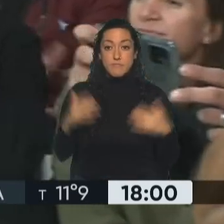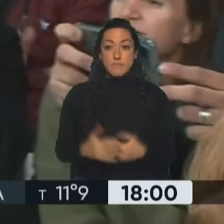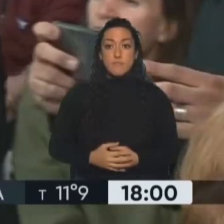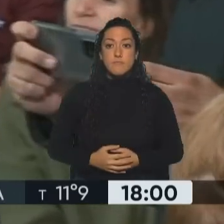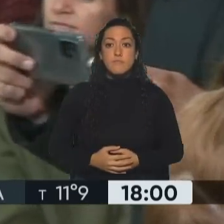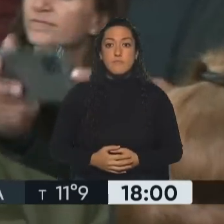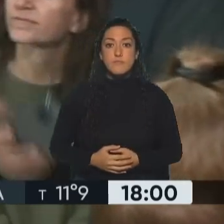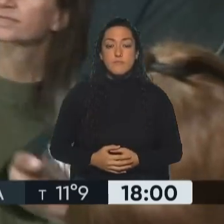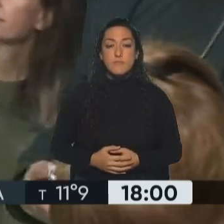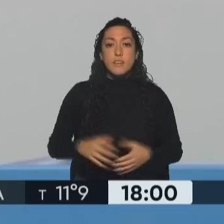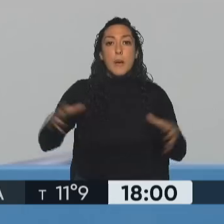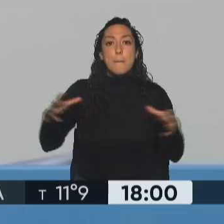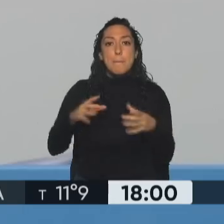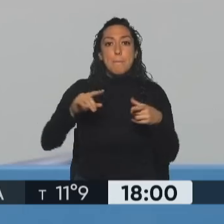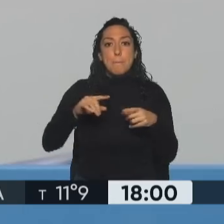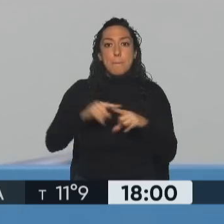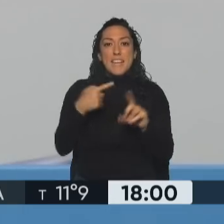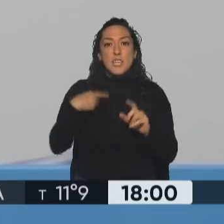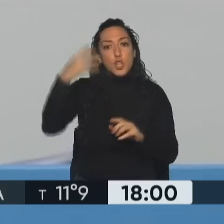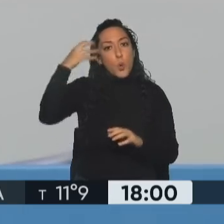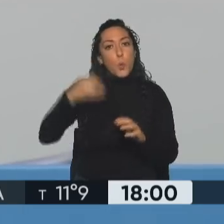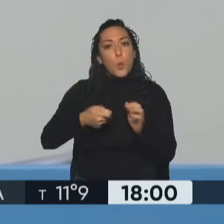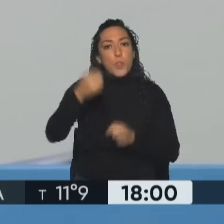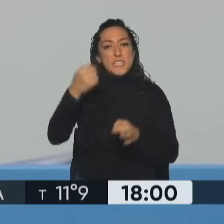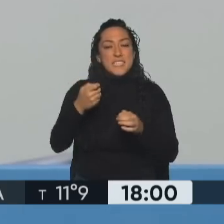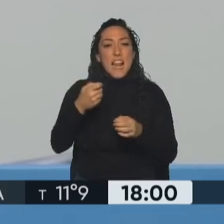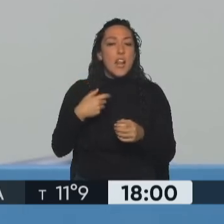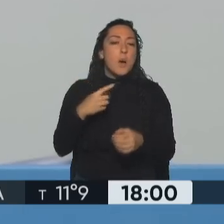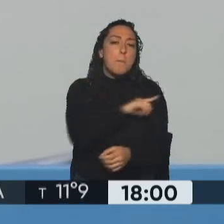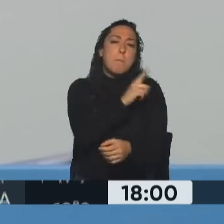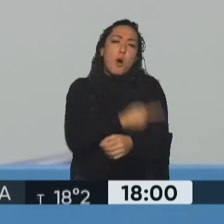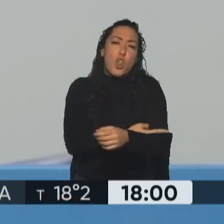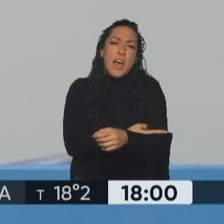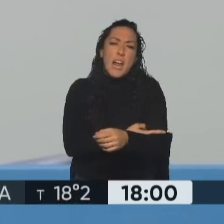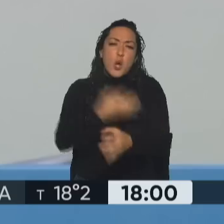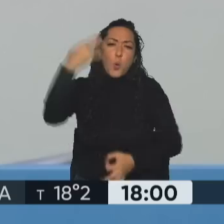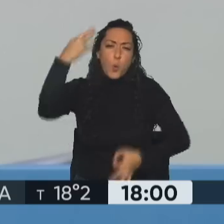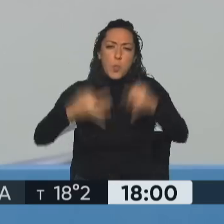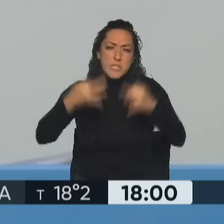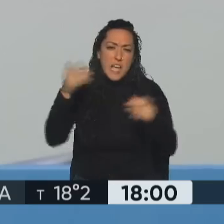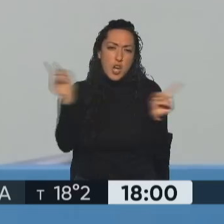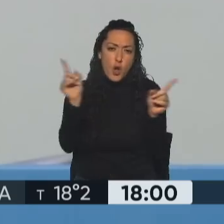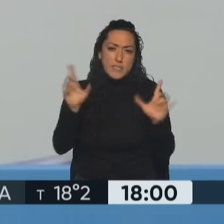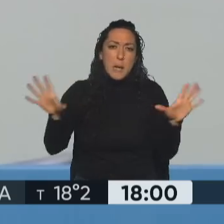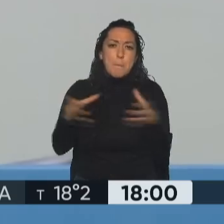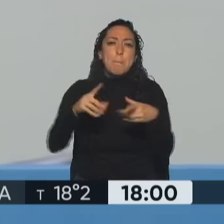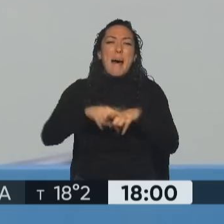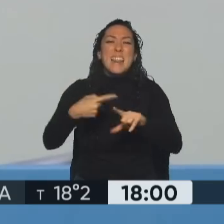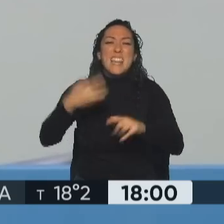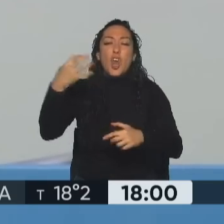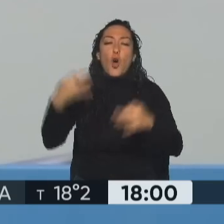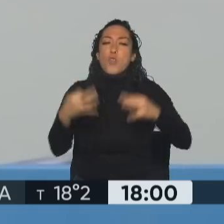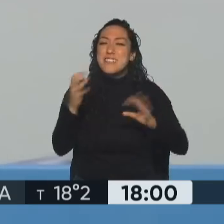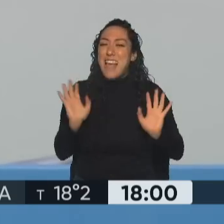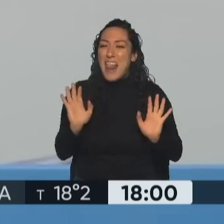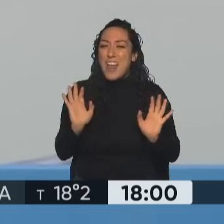el partido judicial, y fíjense que no digo más, porque no hay poder judicial en la Argentina, hay partido judicial que ha